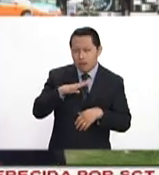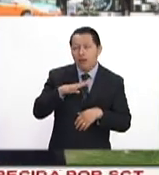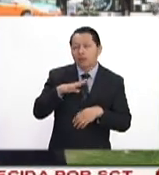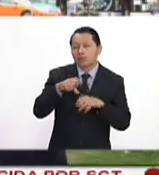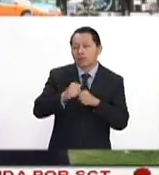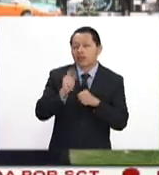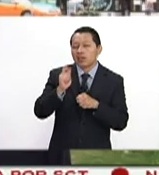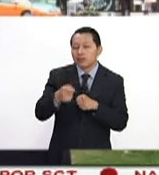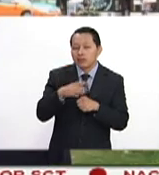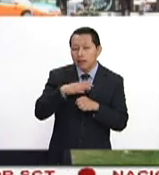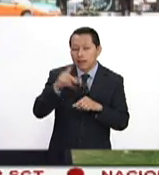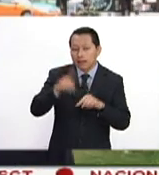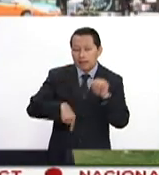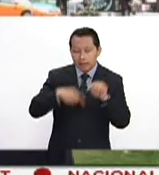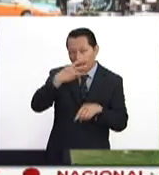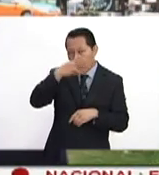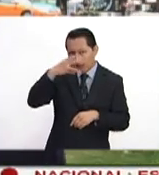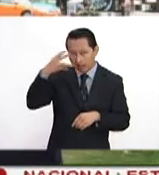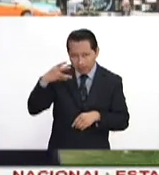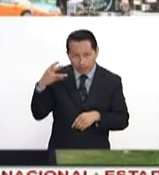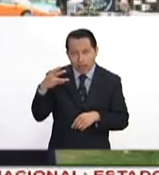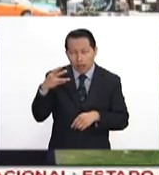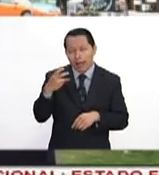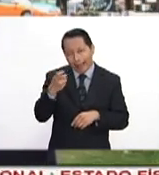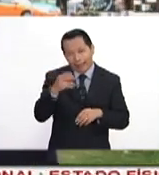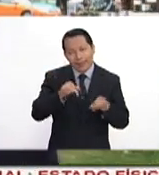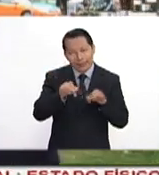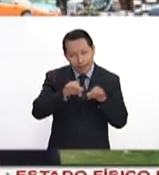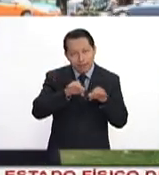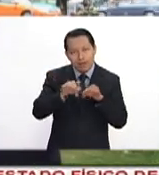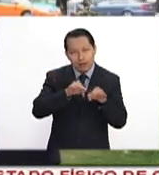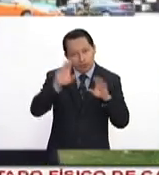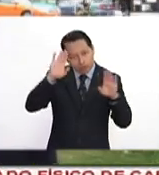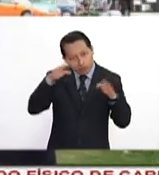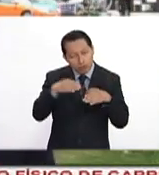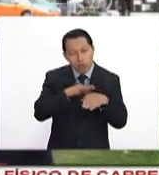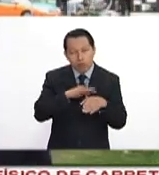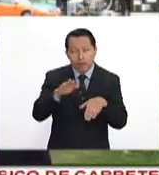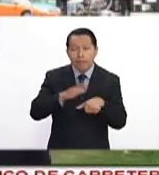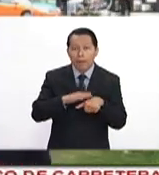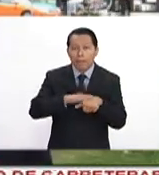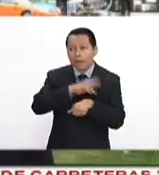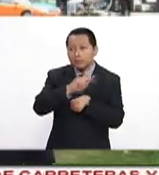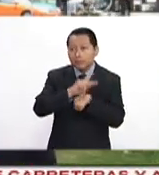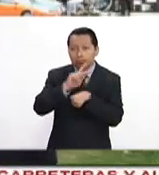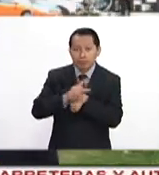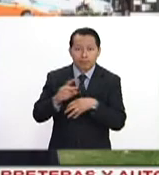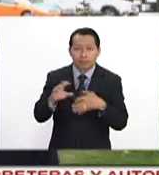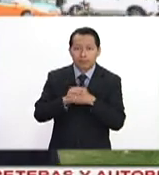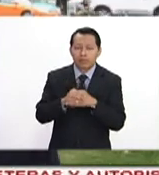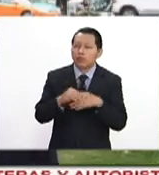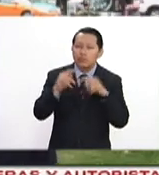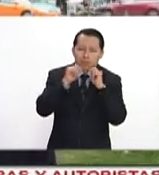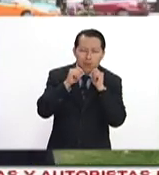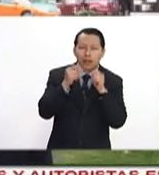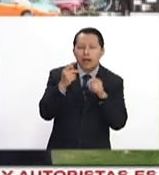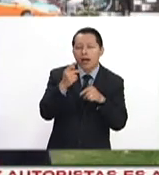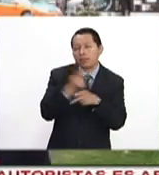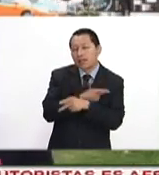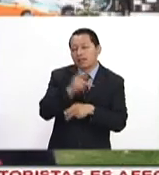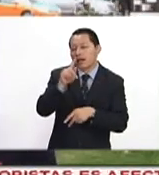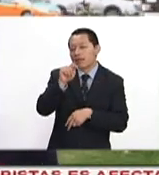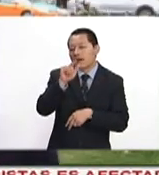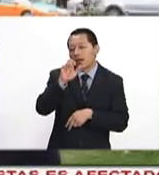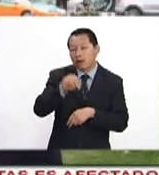fue la eliminación de la visa y se está trabajando en ese sentido de acercar más a los países independientemente de lo que pase con el TLC, porque